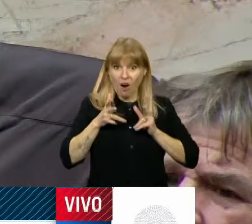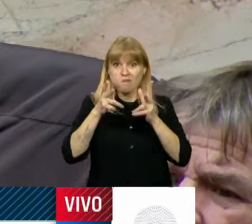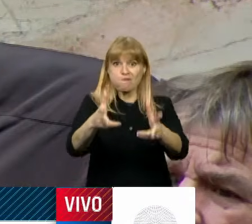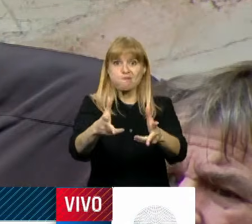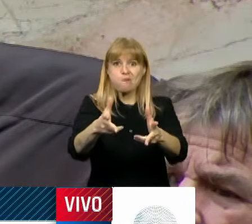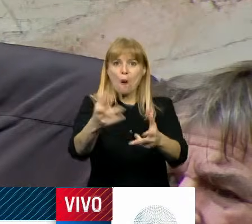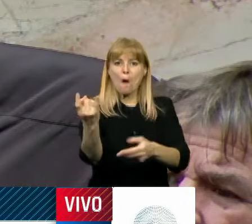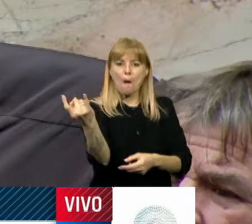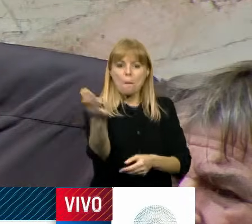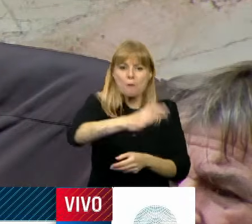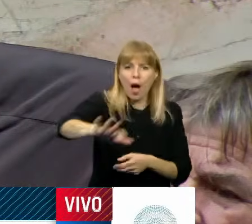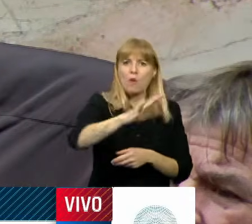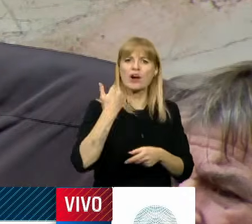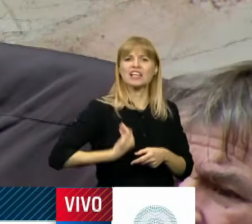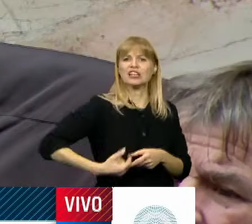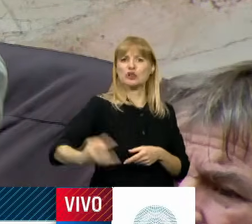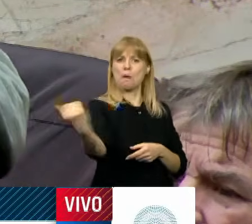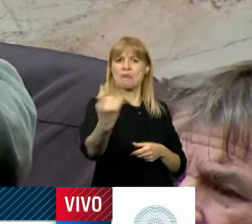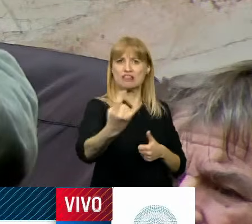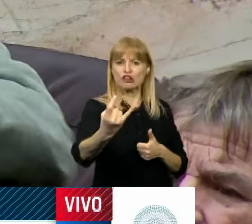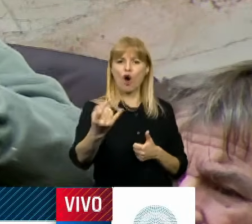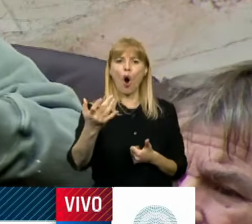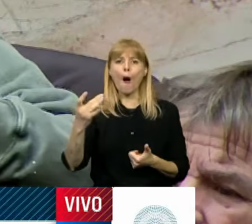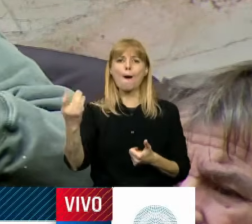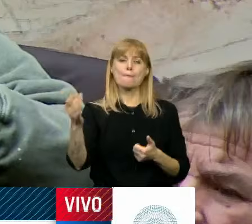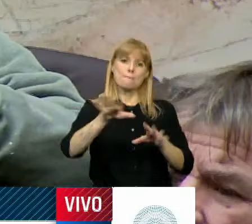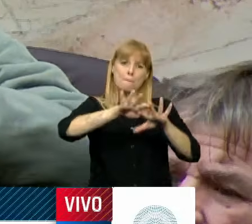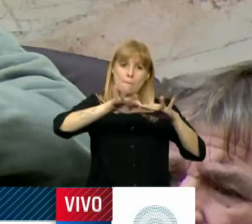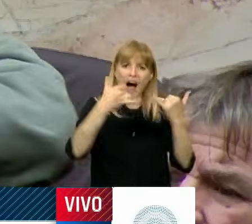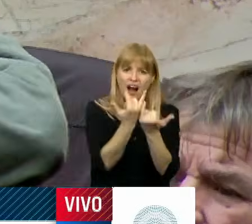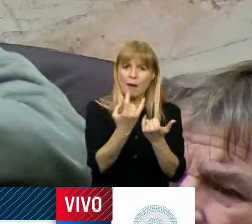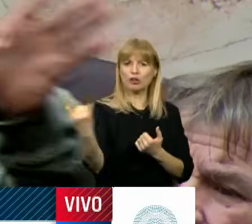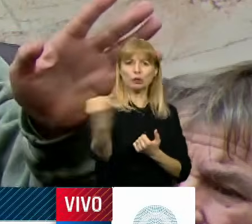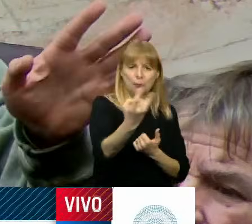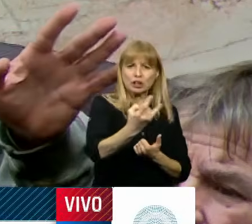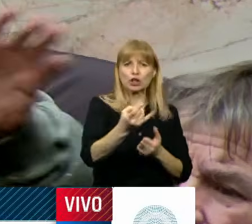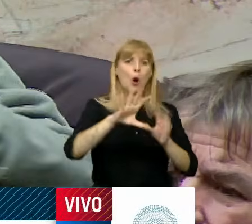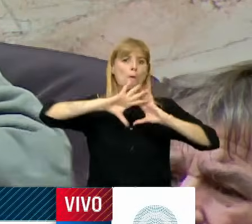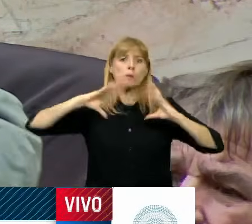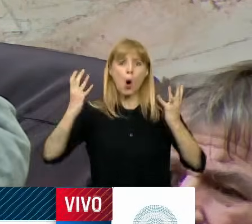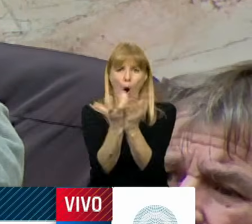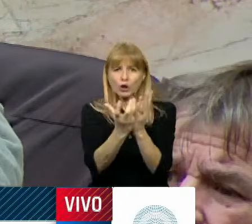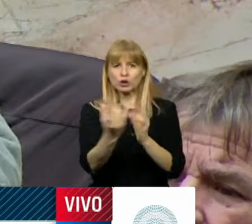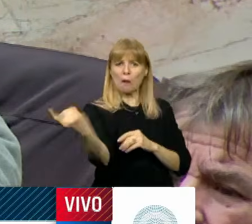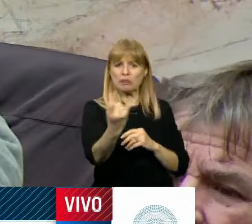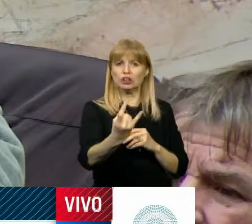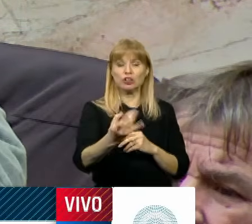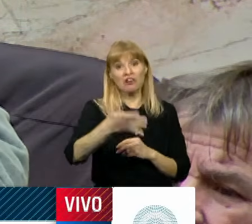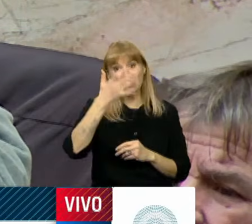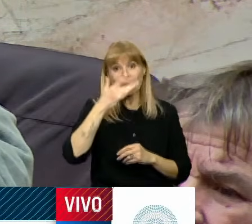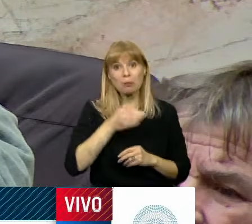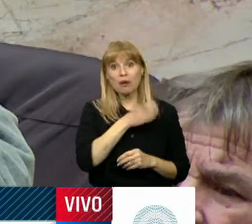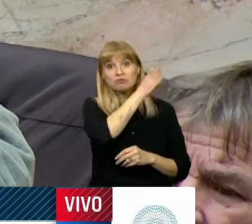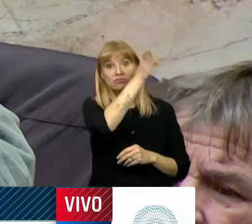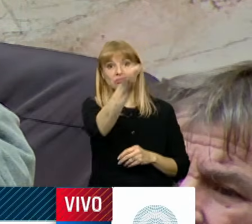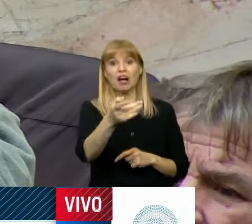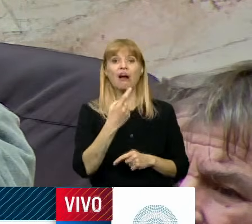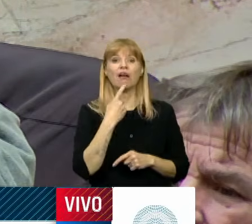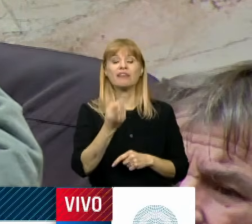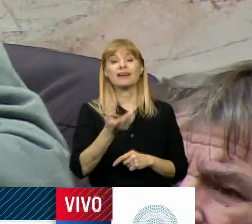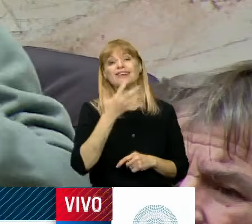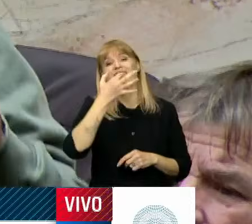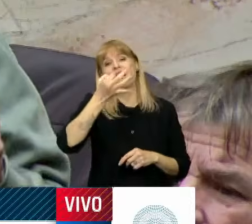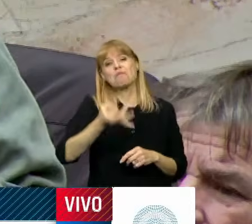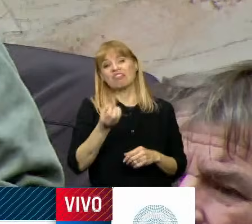mintió al pueblo argentino, le mintió al Parlamento, le mintió a todo el mundo. Y después fue y dijo que en realidad no